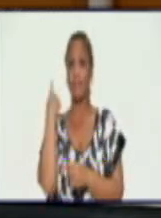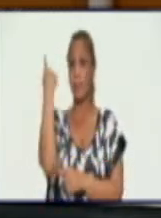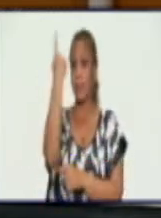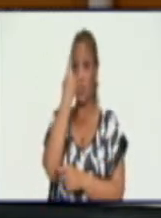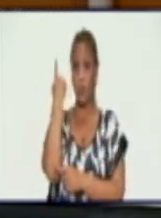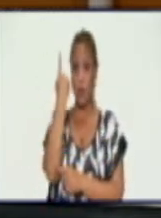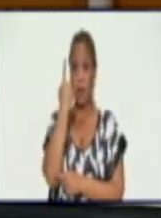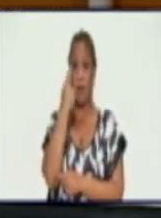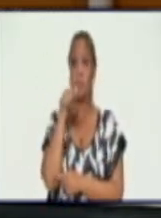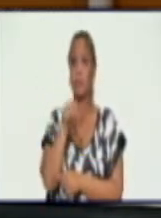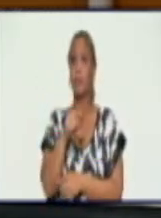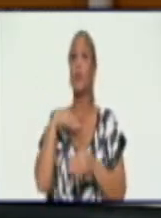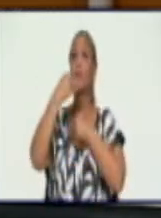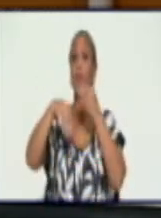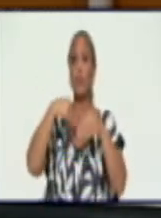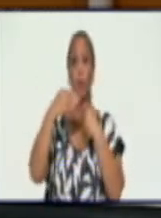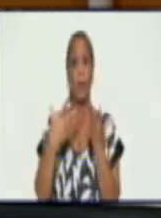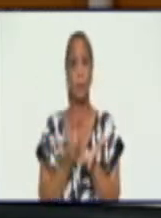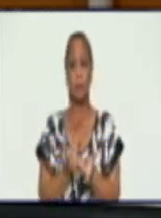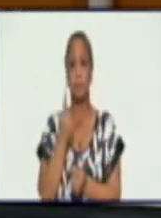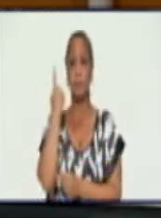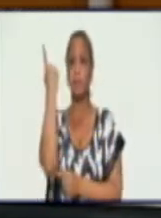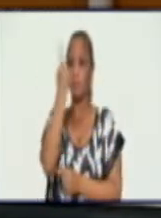uno de alternatiba es un problema de generación